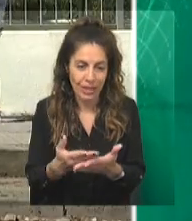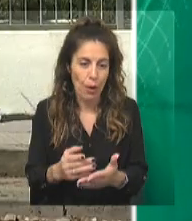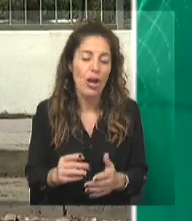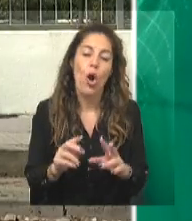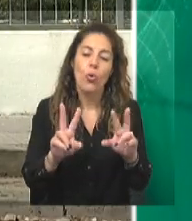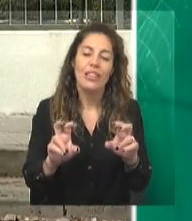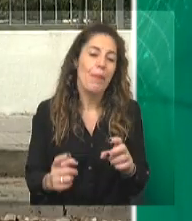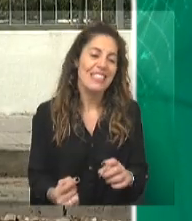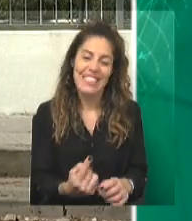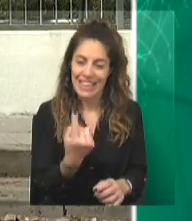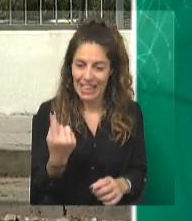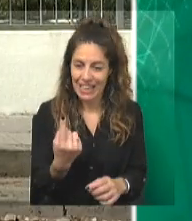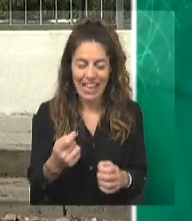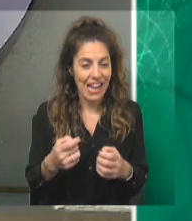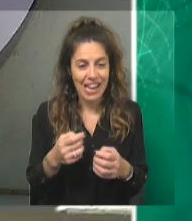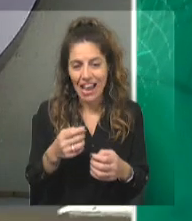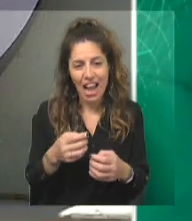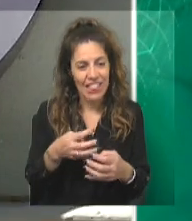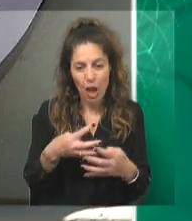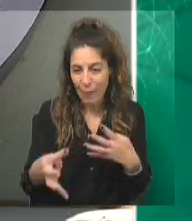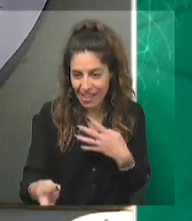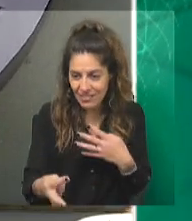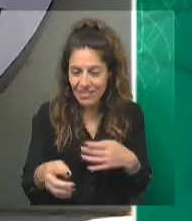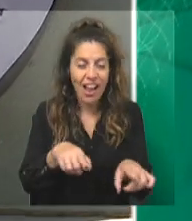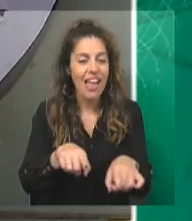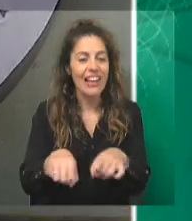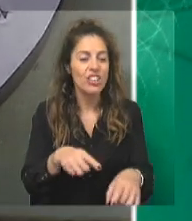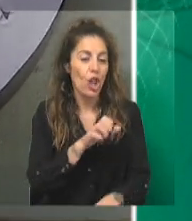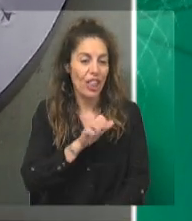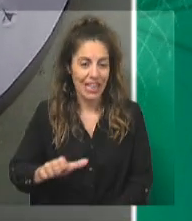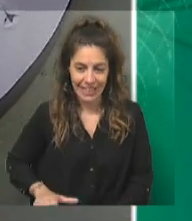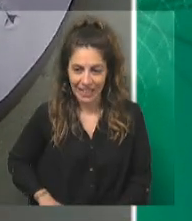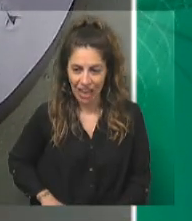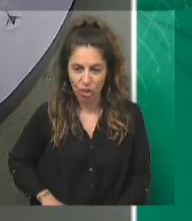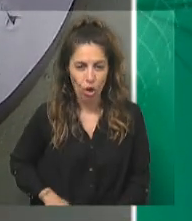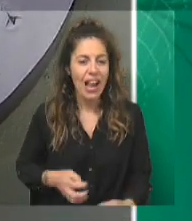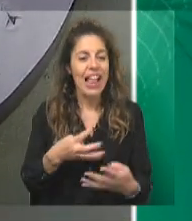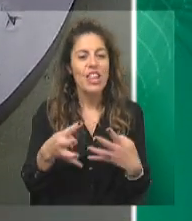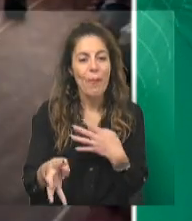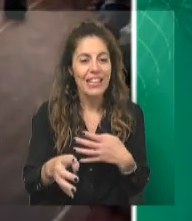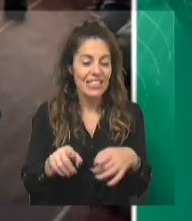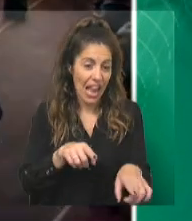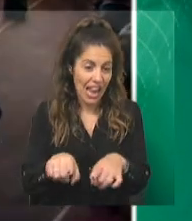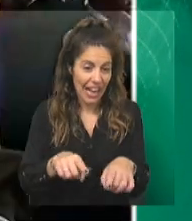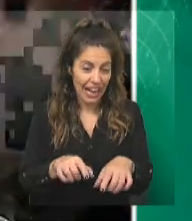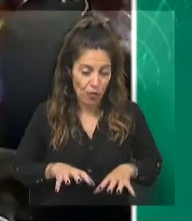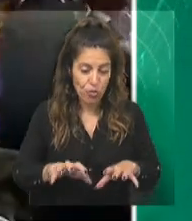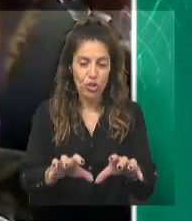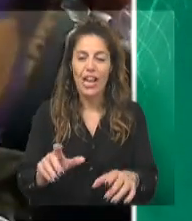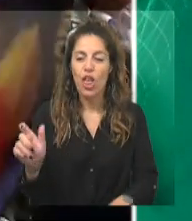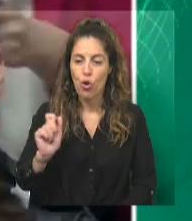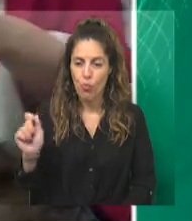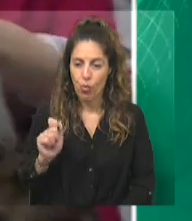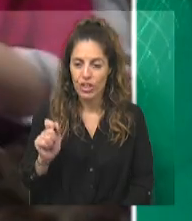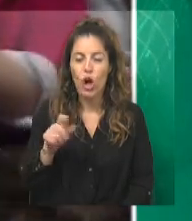transparencia la transparencia la gestión del estado eh la transparencia en la carrera del funcionariado público